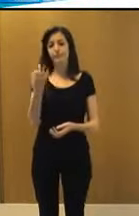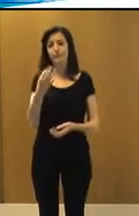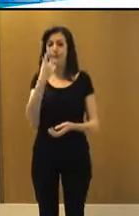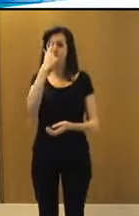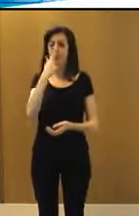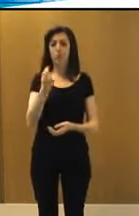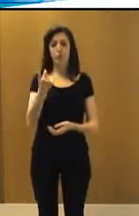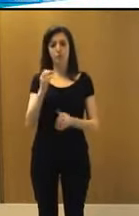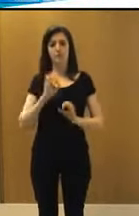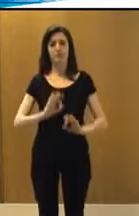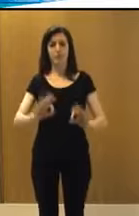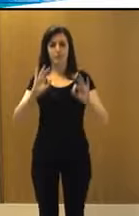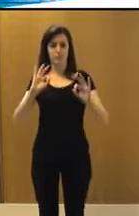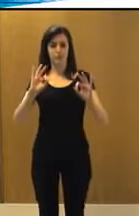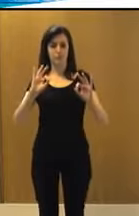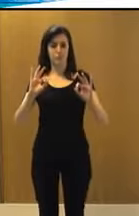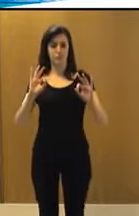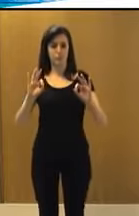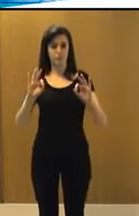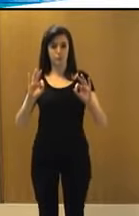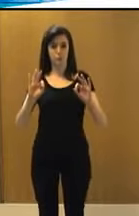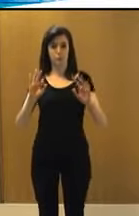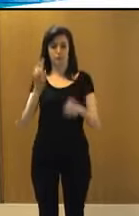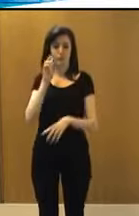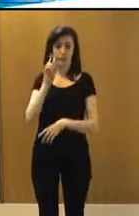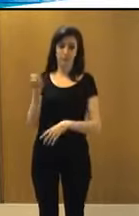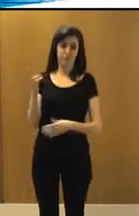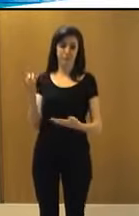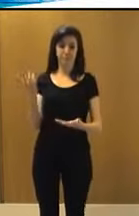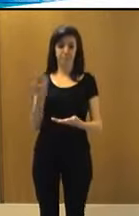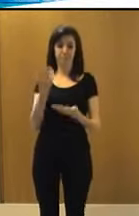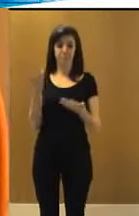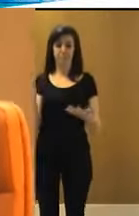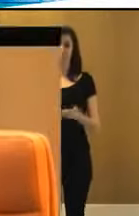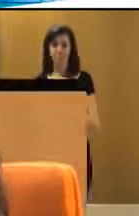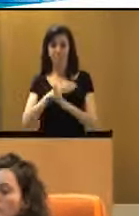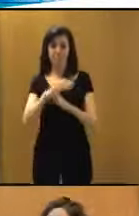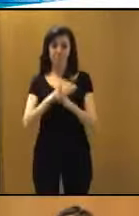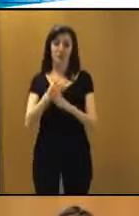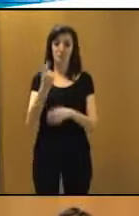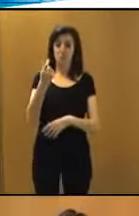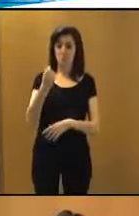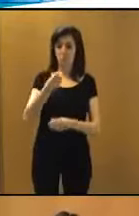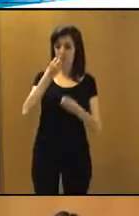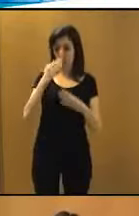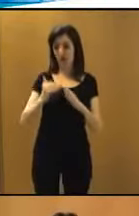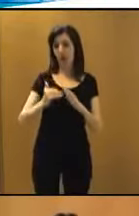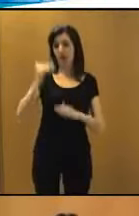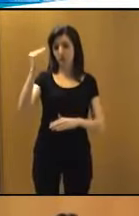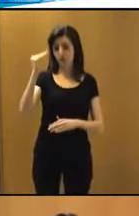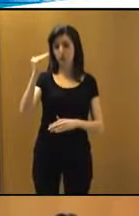que es un perfil un poquito específico, que como veremos es de un estatus socioeconómico